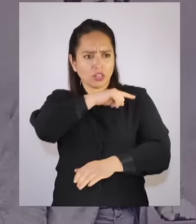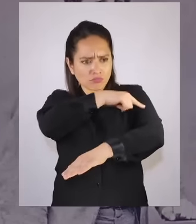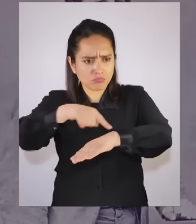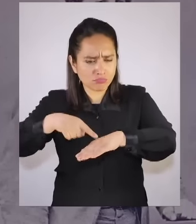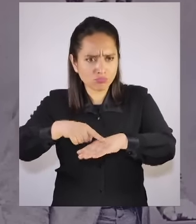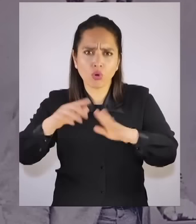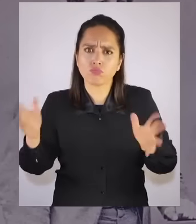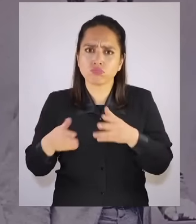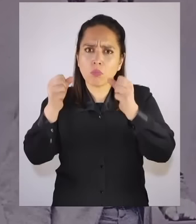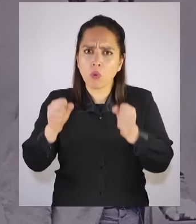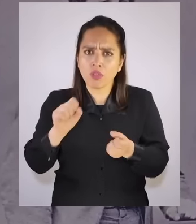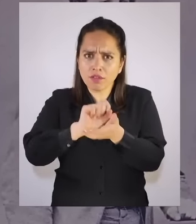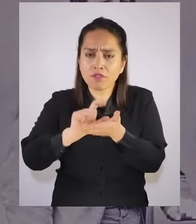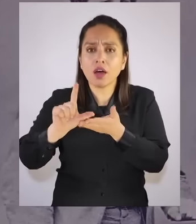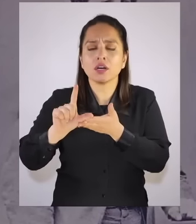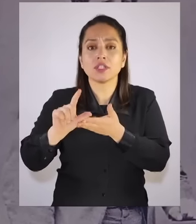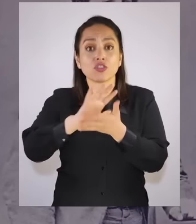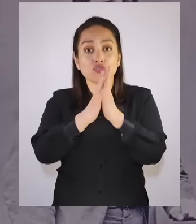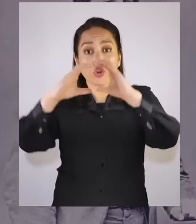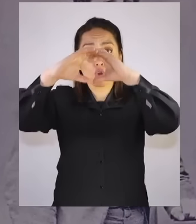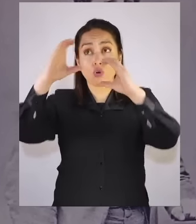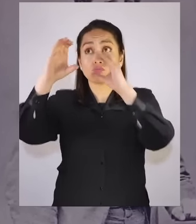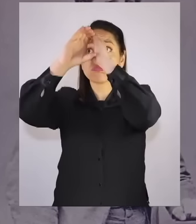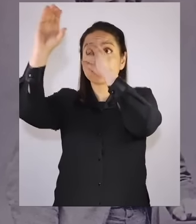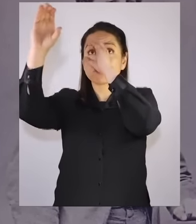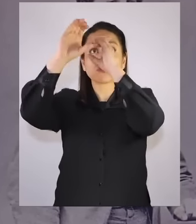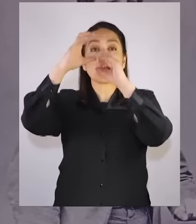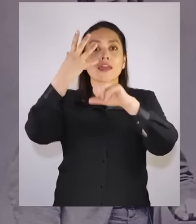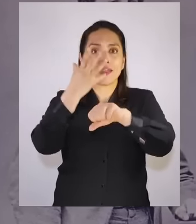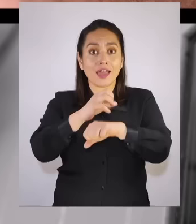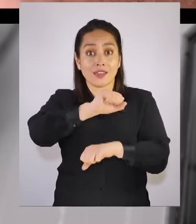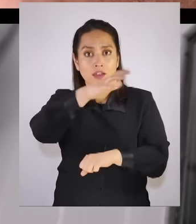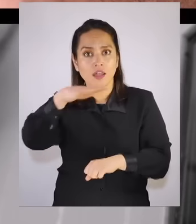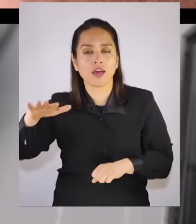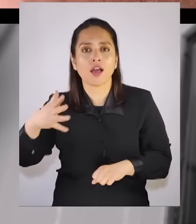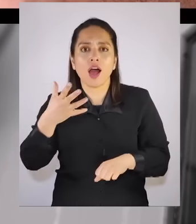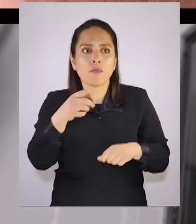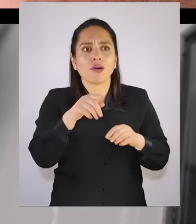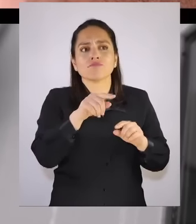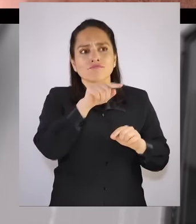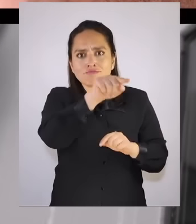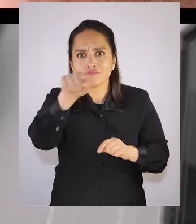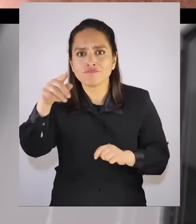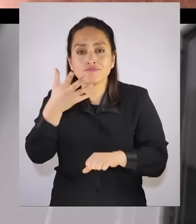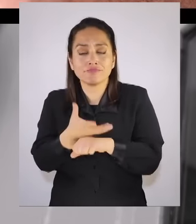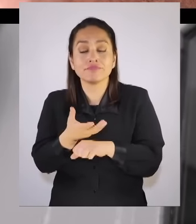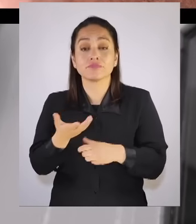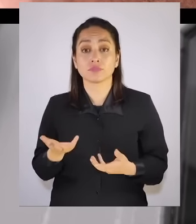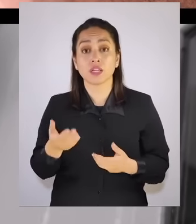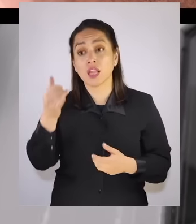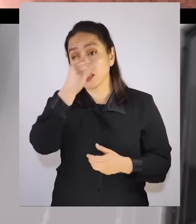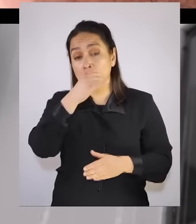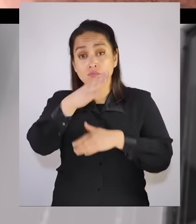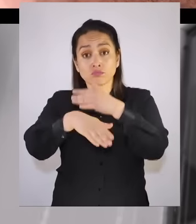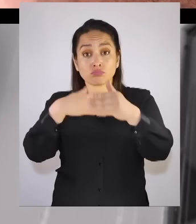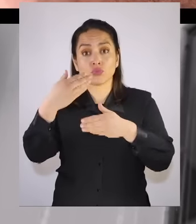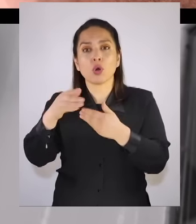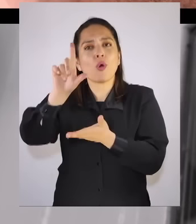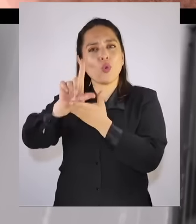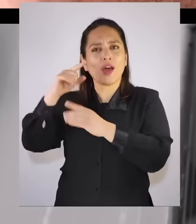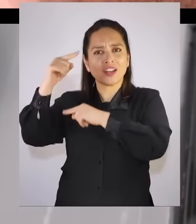reflejado en cada uno de los observatorios que hoy tenemos en el desierto de Atacama. A pesar de que el tiempo haya tratado de hacer desaparecer su lugar